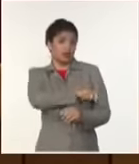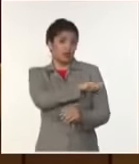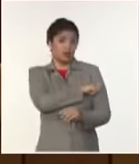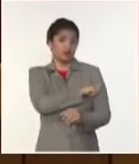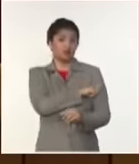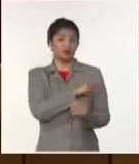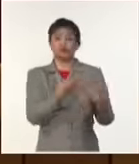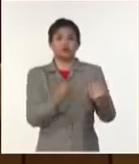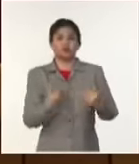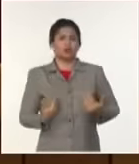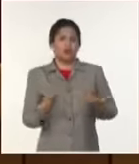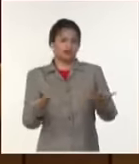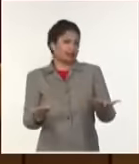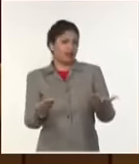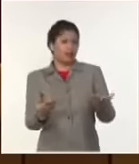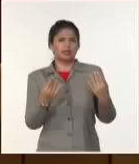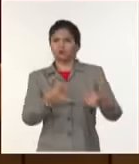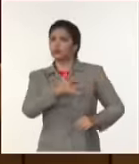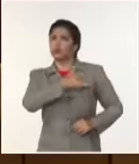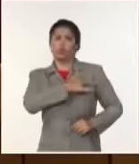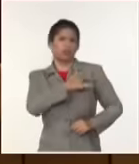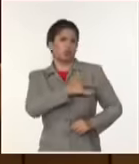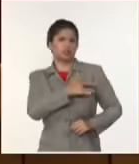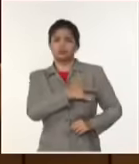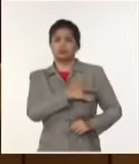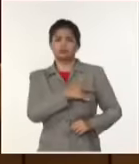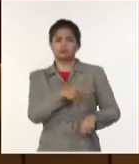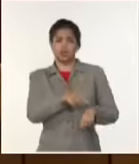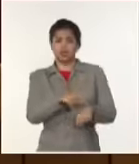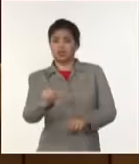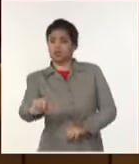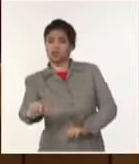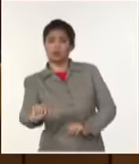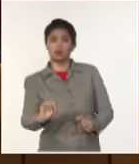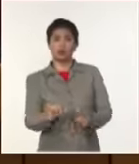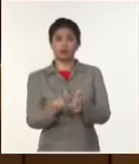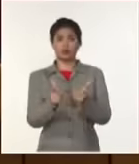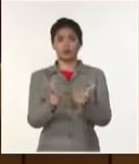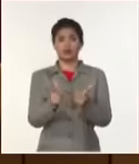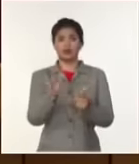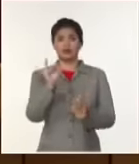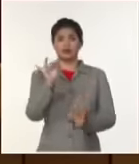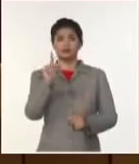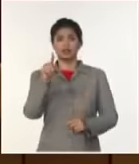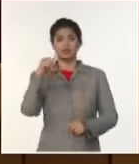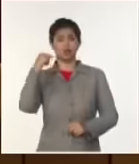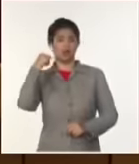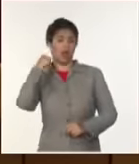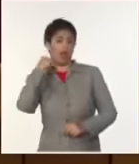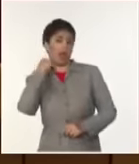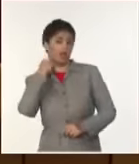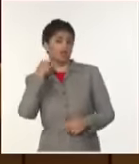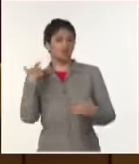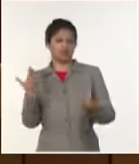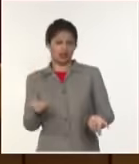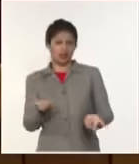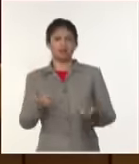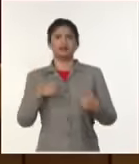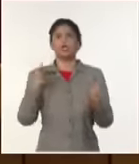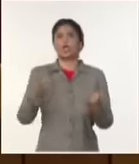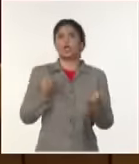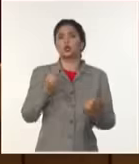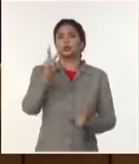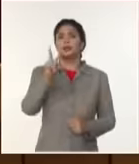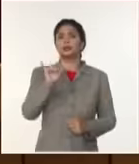vencer. A solo horas de que se cumplan 71 años del asalto a la segunda fortaleza de Cuba, aquel